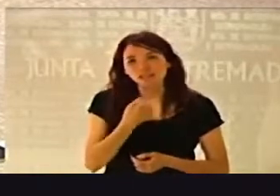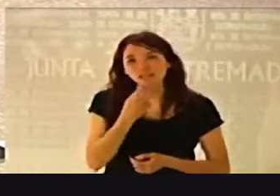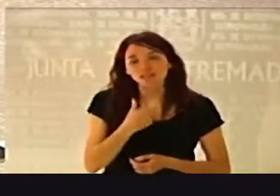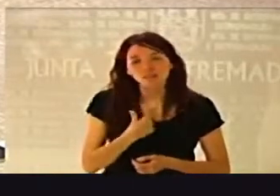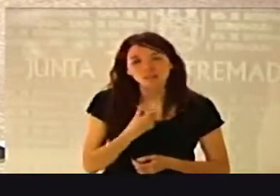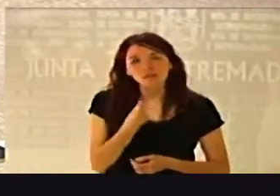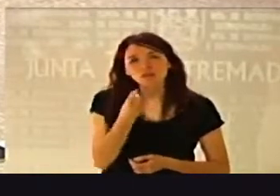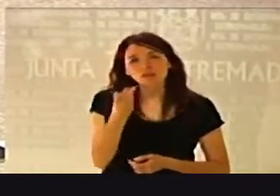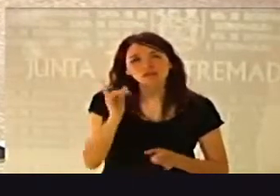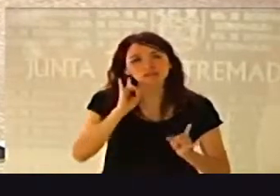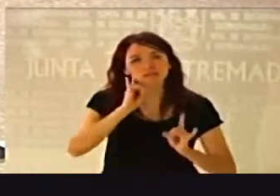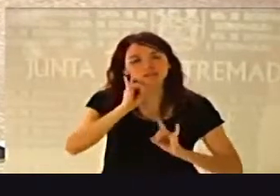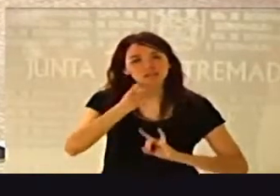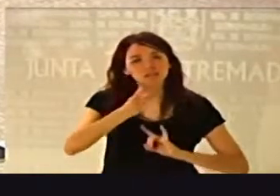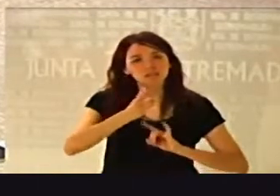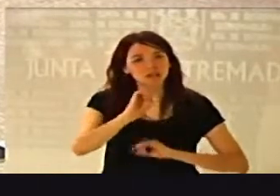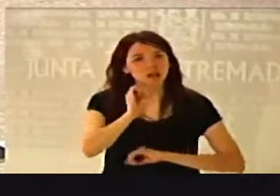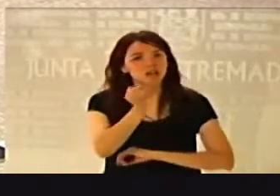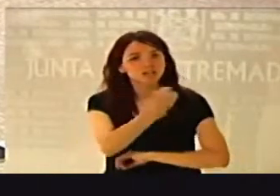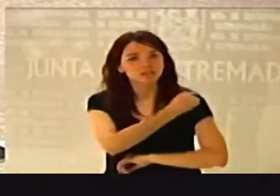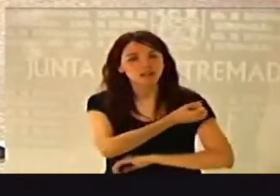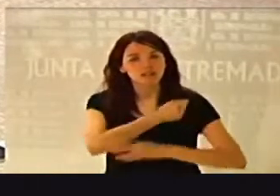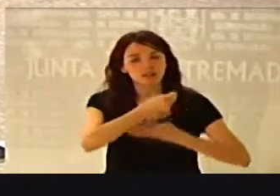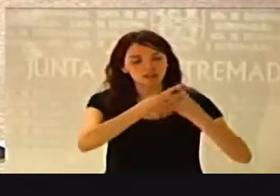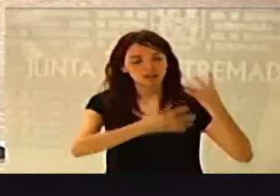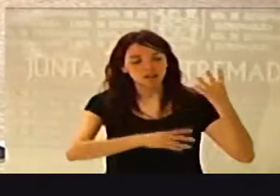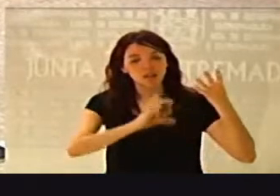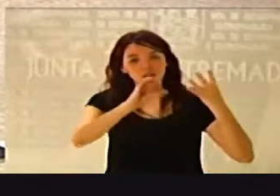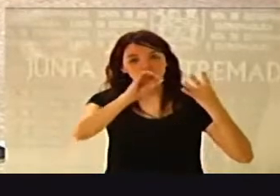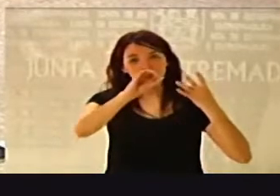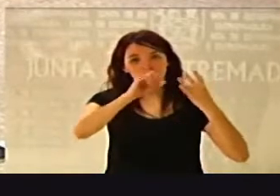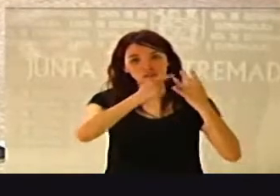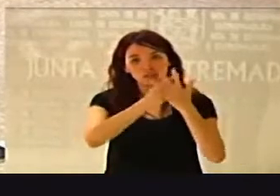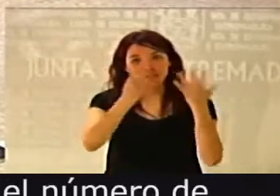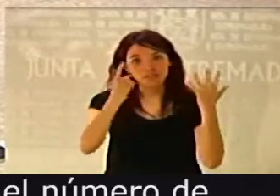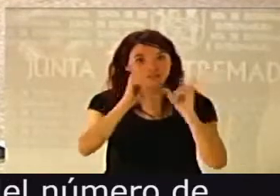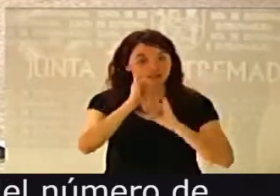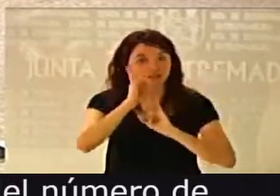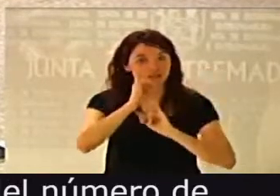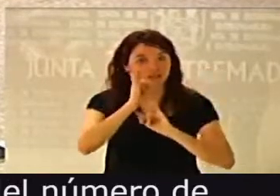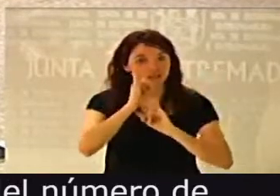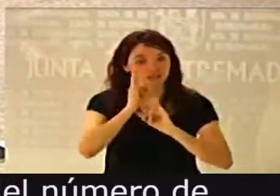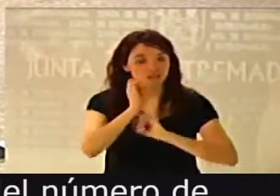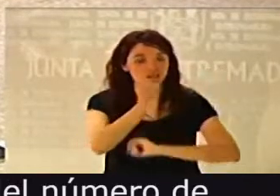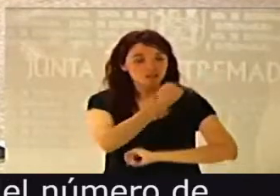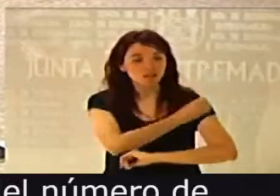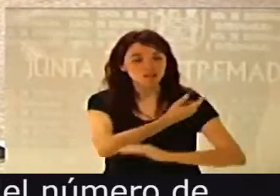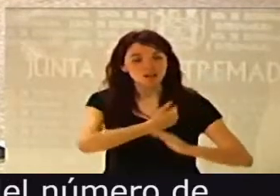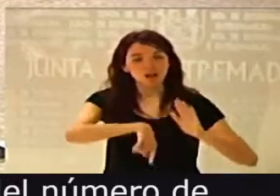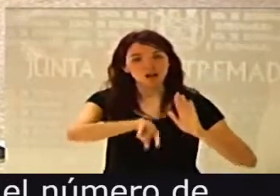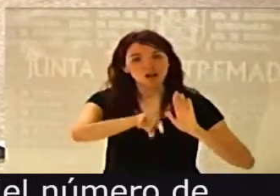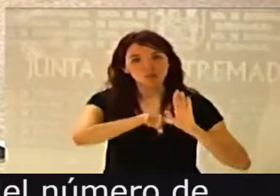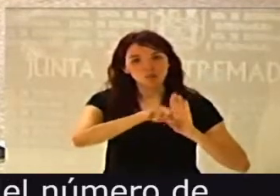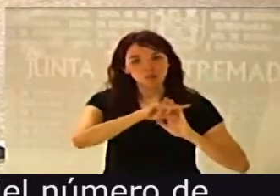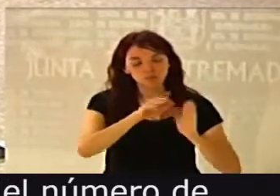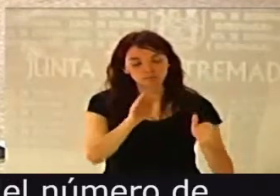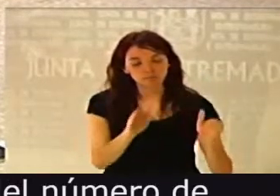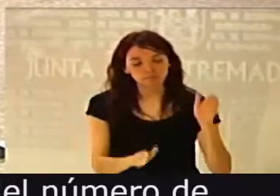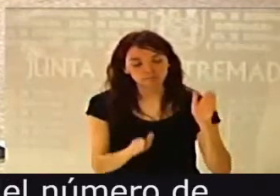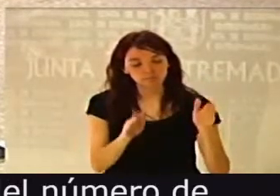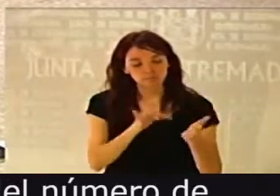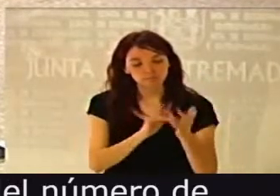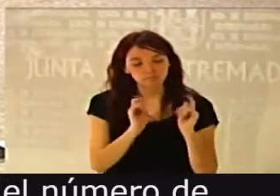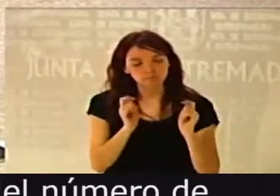de llamadas registradas al 016 en Extremadura durante este periodo de alarma.